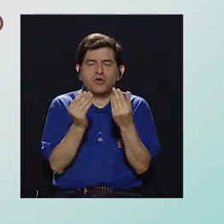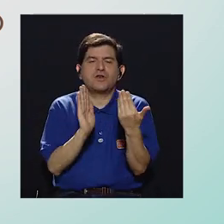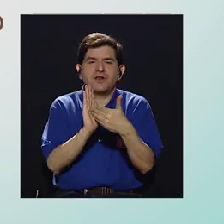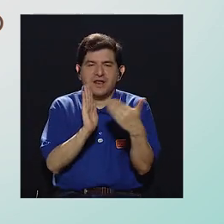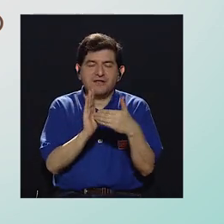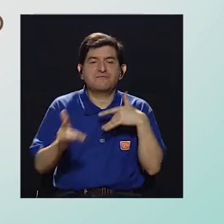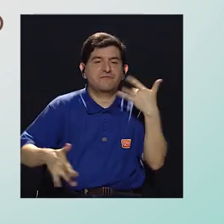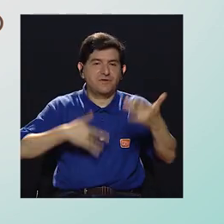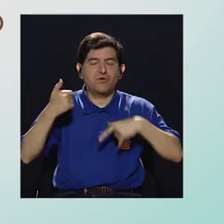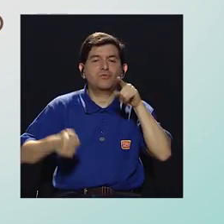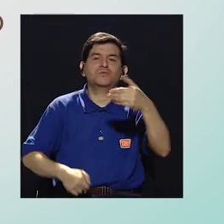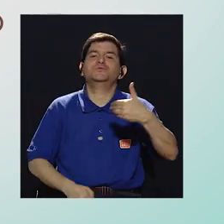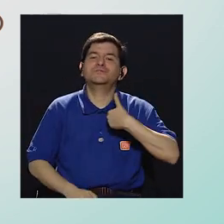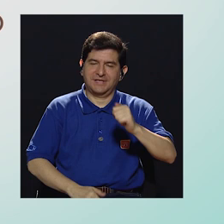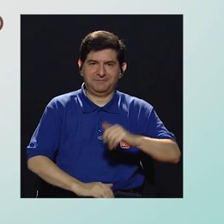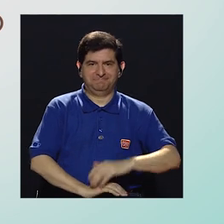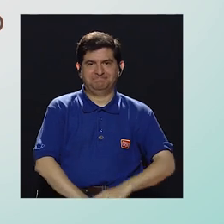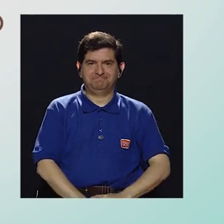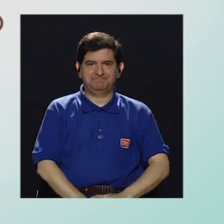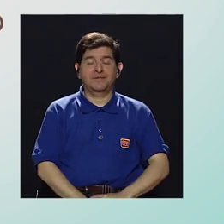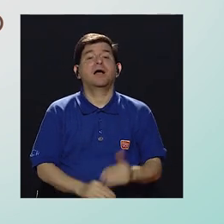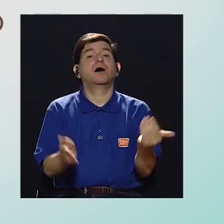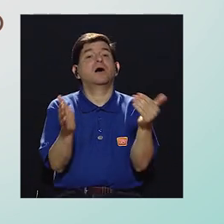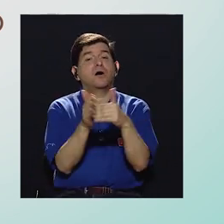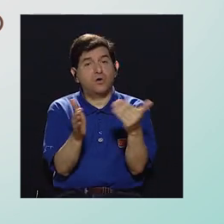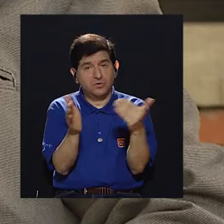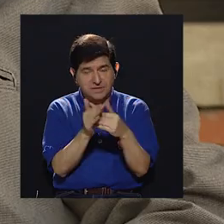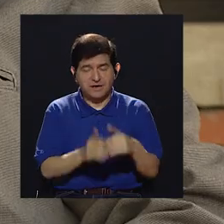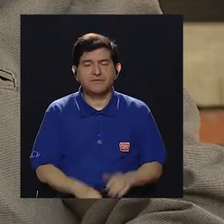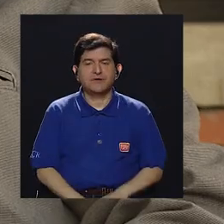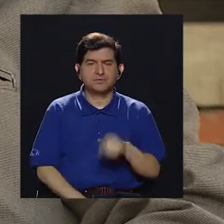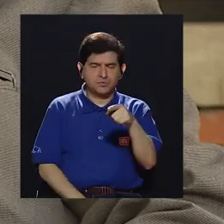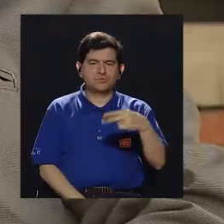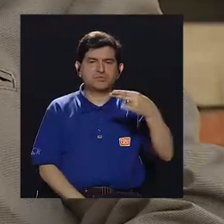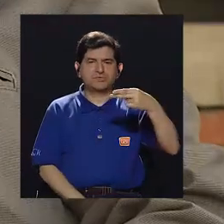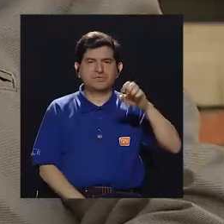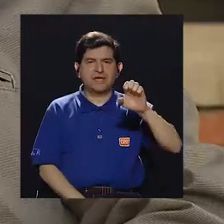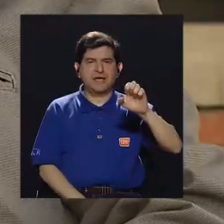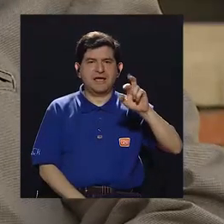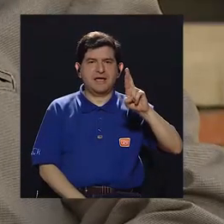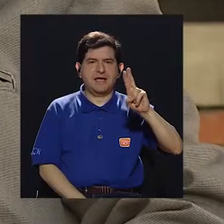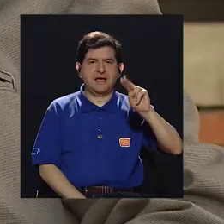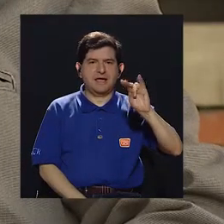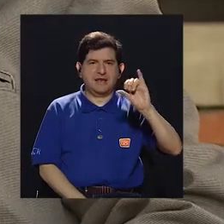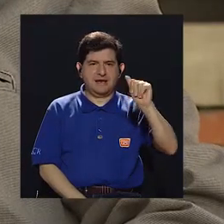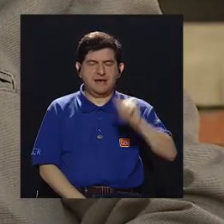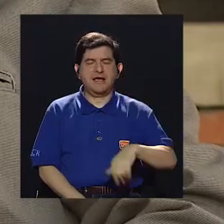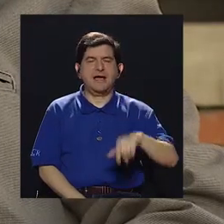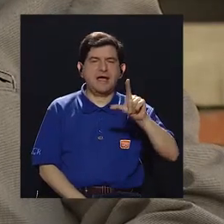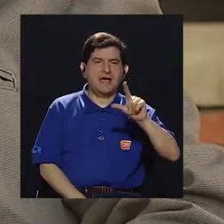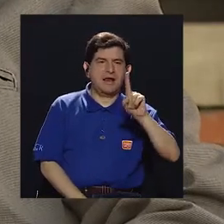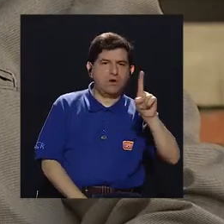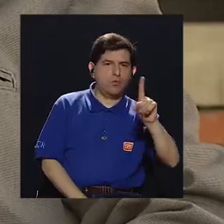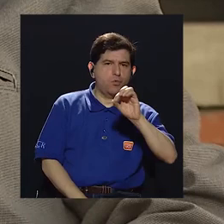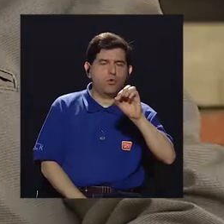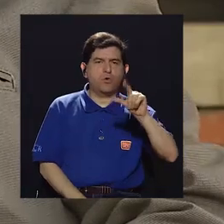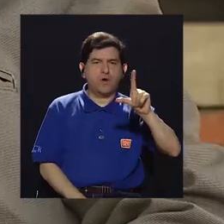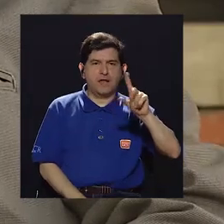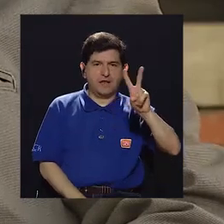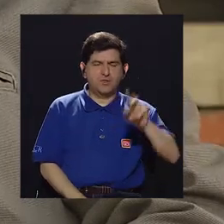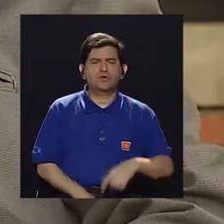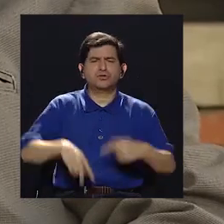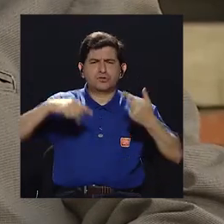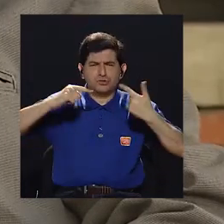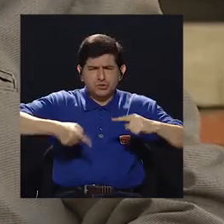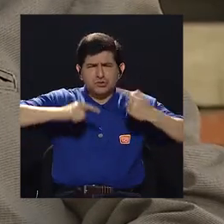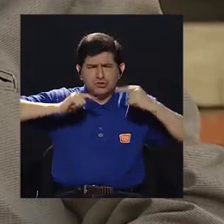afectado, así es el síntoma que vas a tener. Volvemos a la hernia. Si vos tenés una hernia muy alta, L1, L2, te va a doler mucho